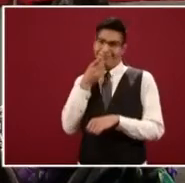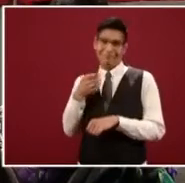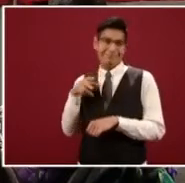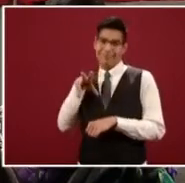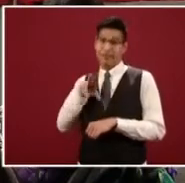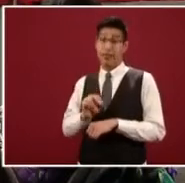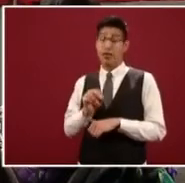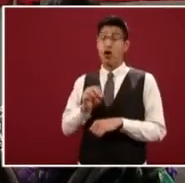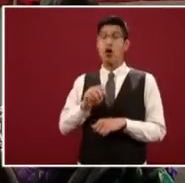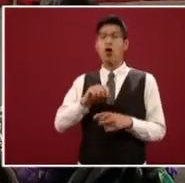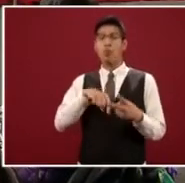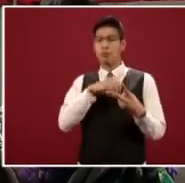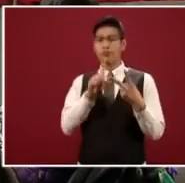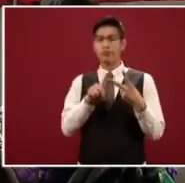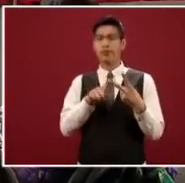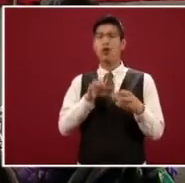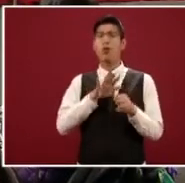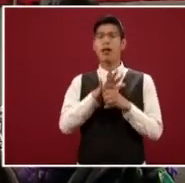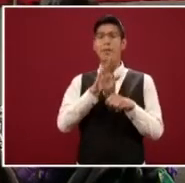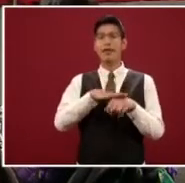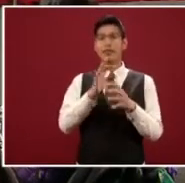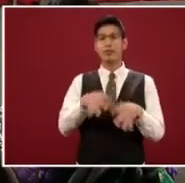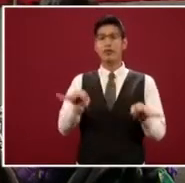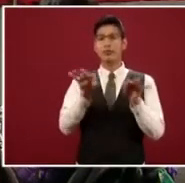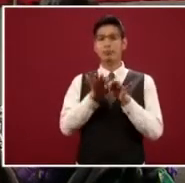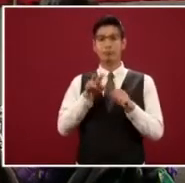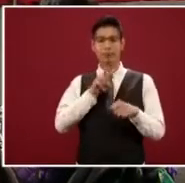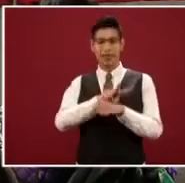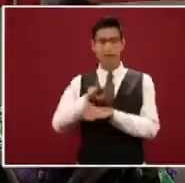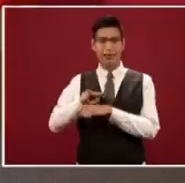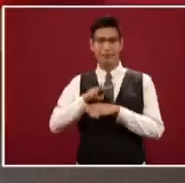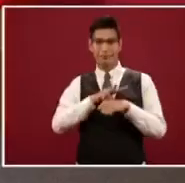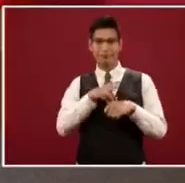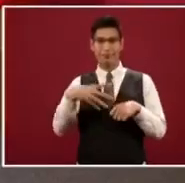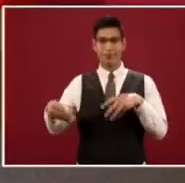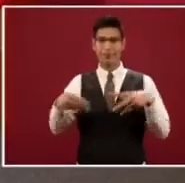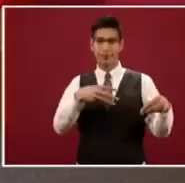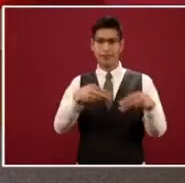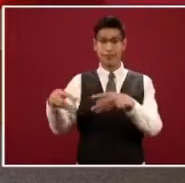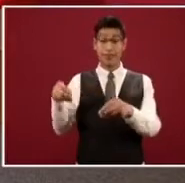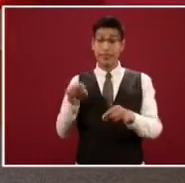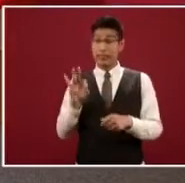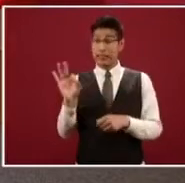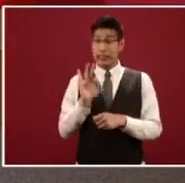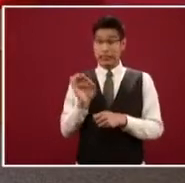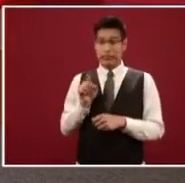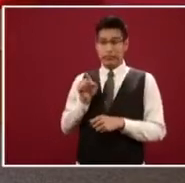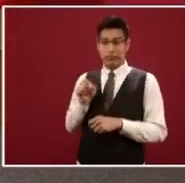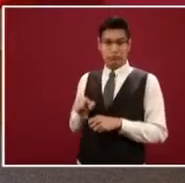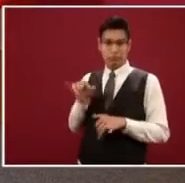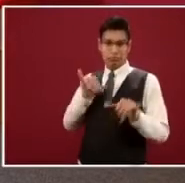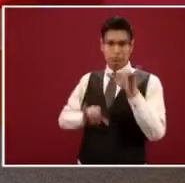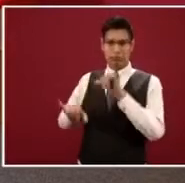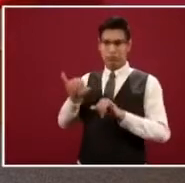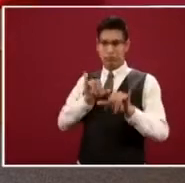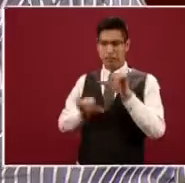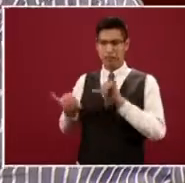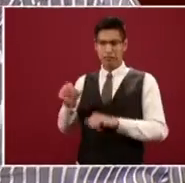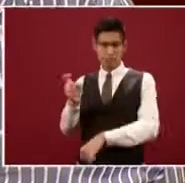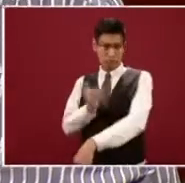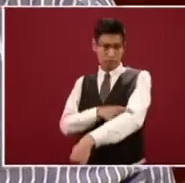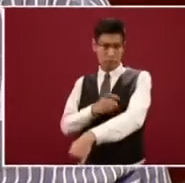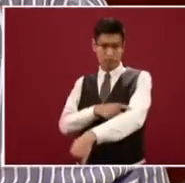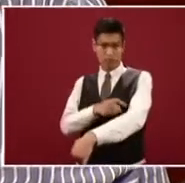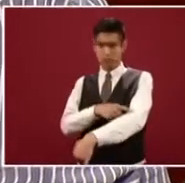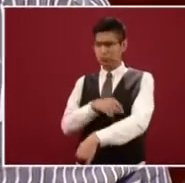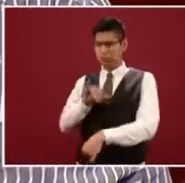es importante, es el compromiso con la vigilancia epidemiológica. No queremos que alguien haga pruebas, oculte la información por